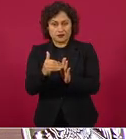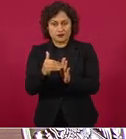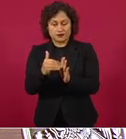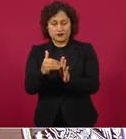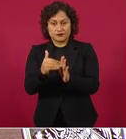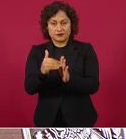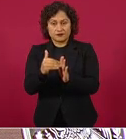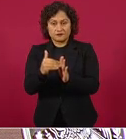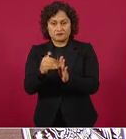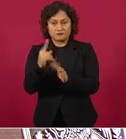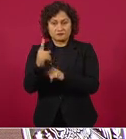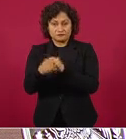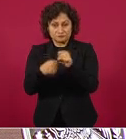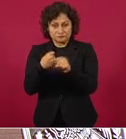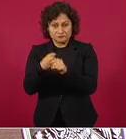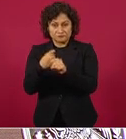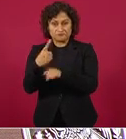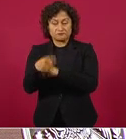al año?